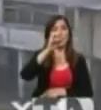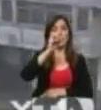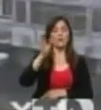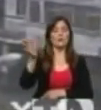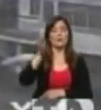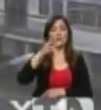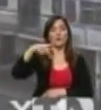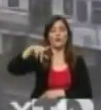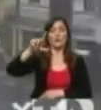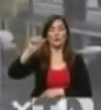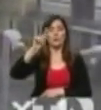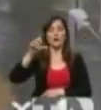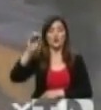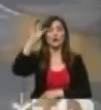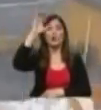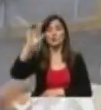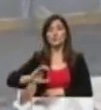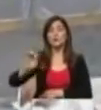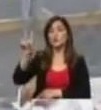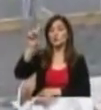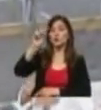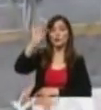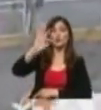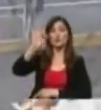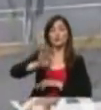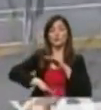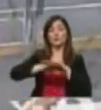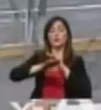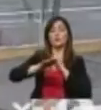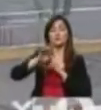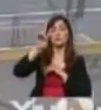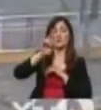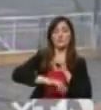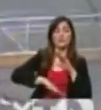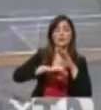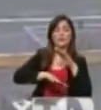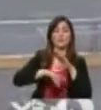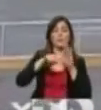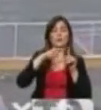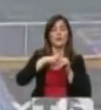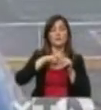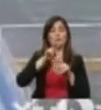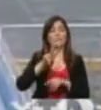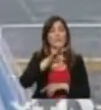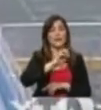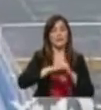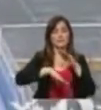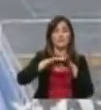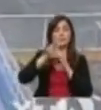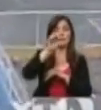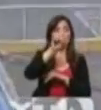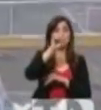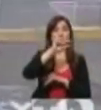de la mañana 21 grados. Tendrán una mínima de 20 y una máxima de 31 grados en este día. Ahí podemos observar vías